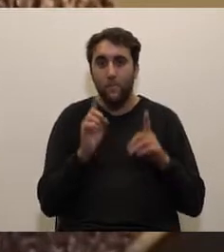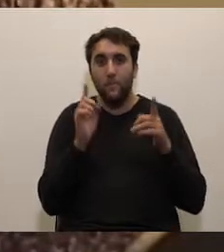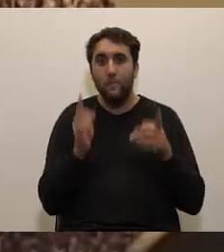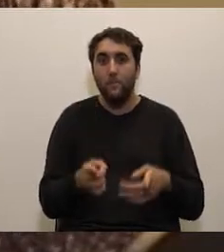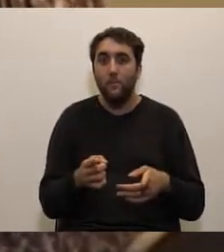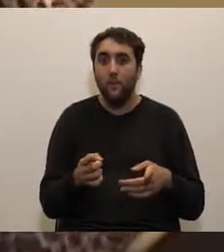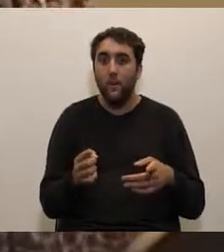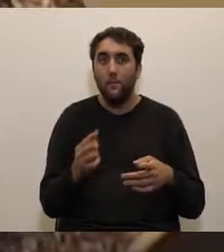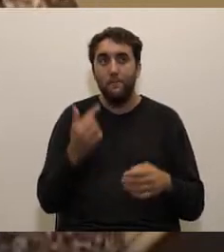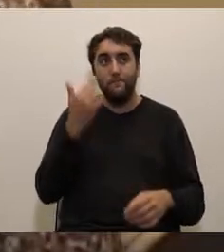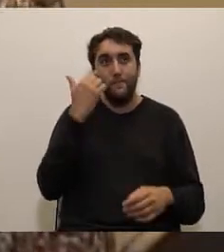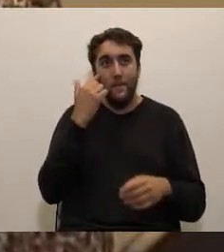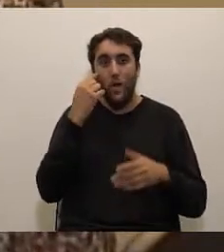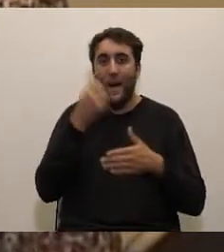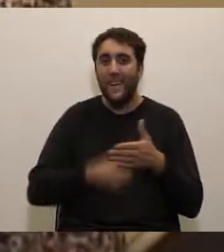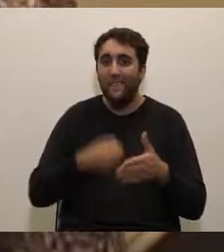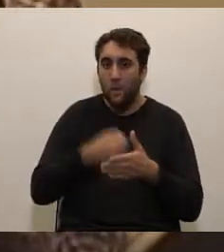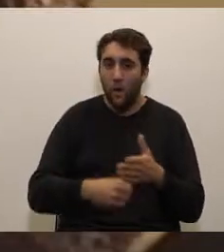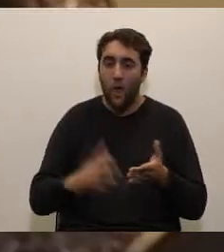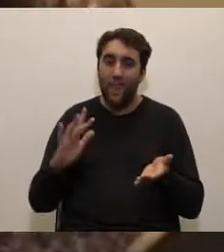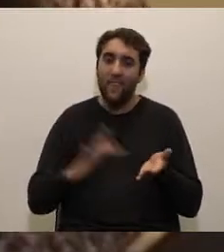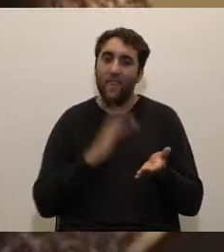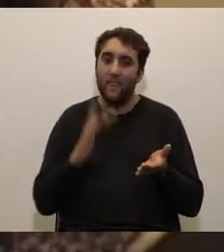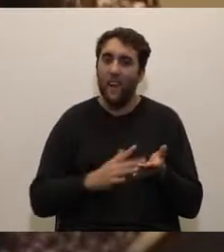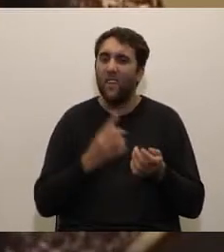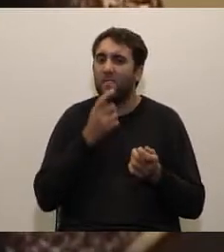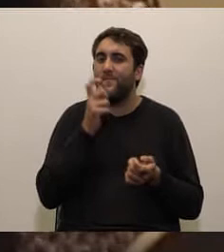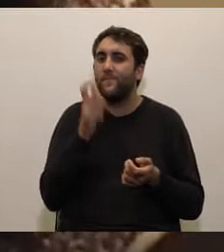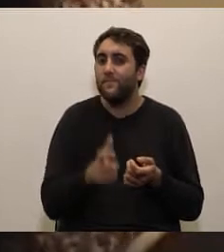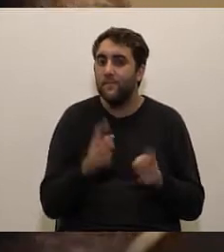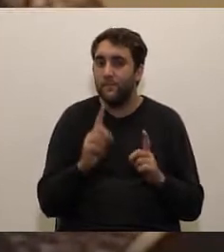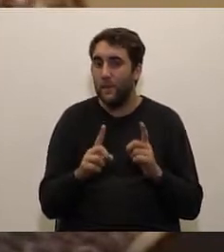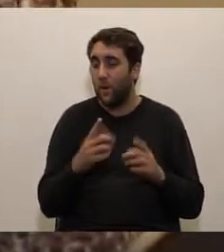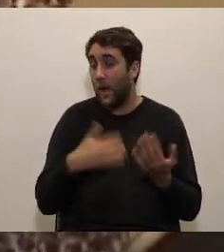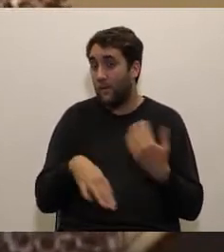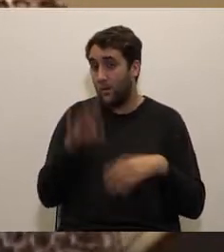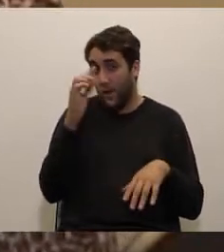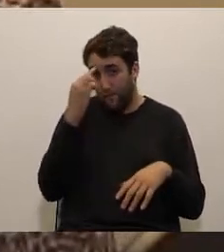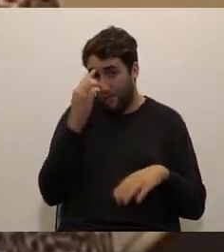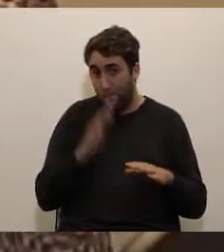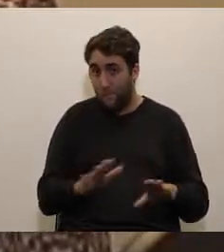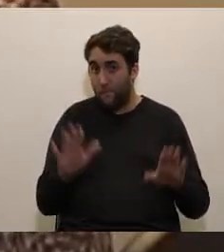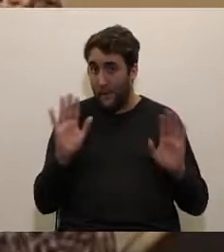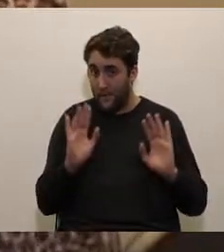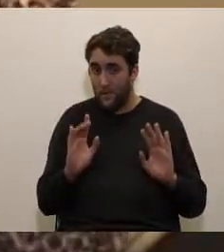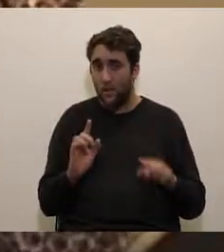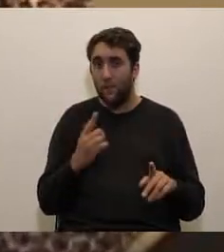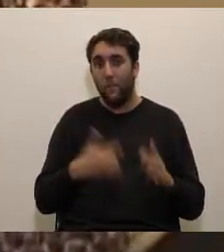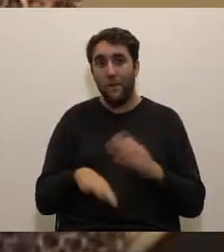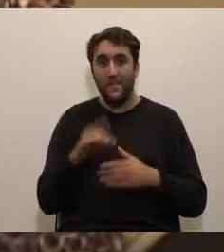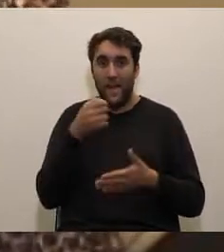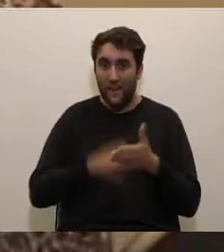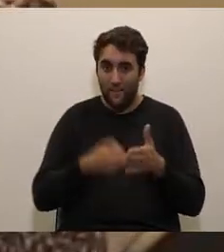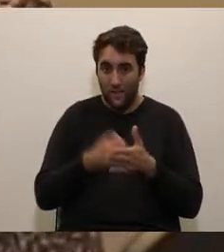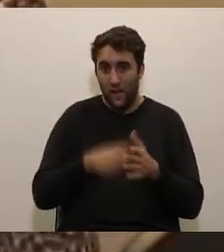Si pienso en el activismo digital, pienso que por un lado, creo que la gran mayoría de las personas activistas hoy